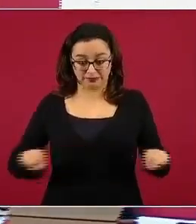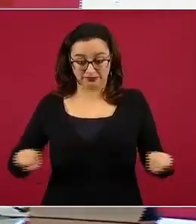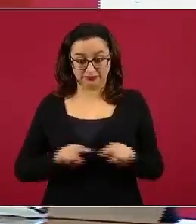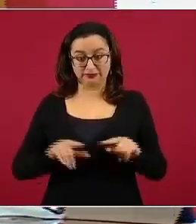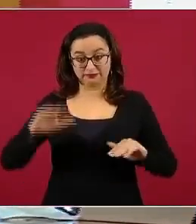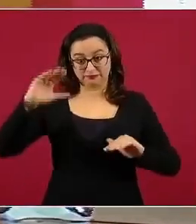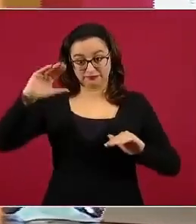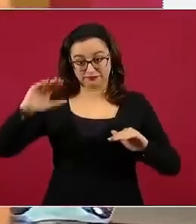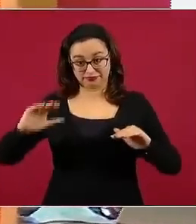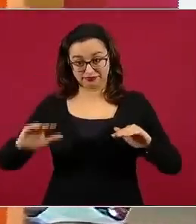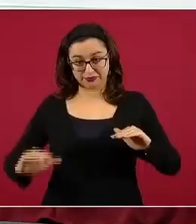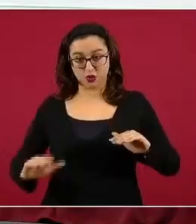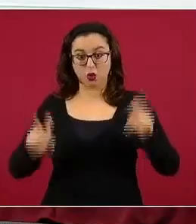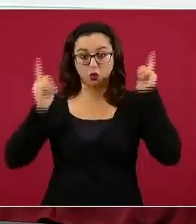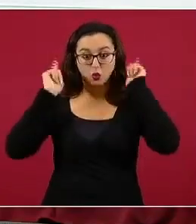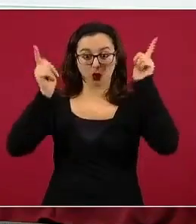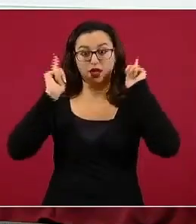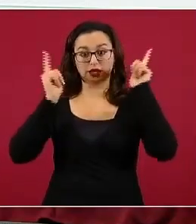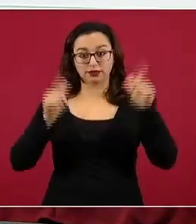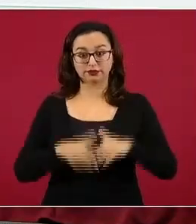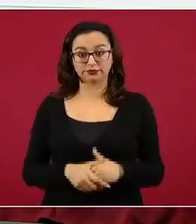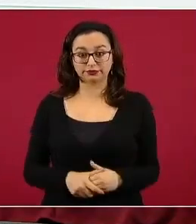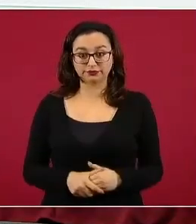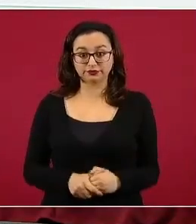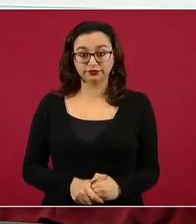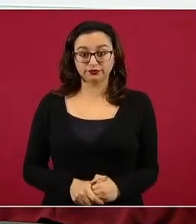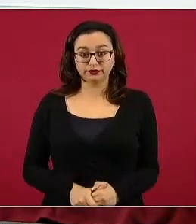su línea basal. La siguiente.